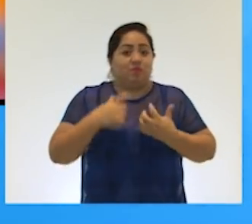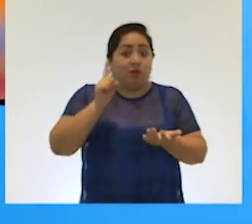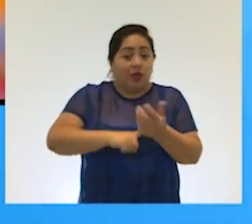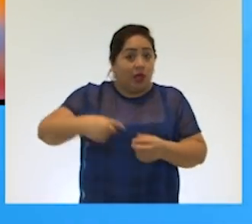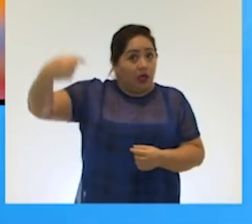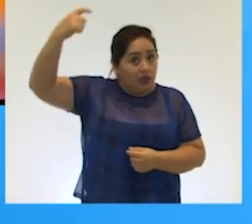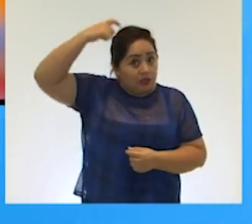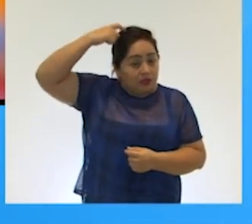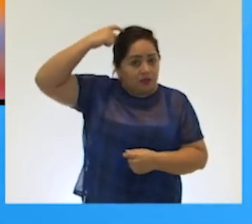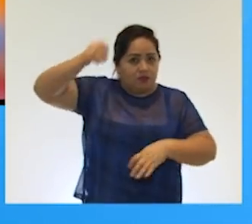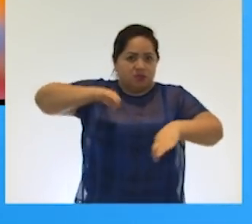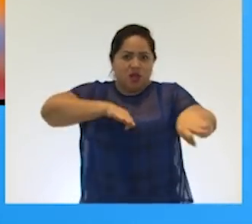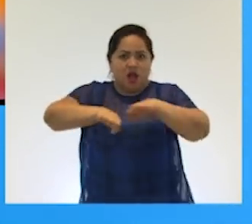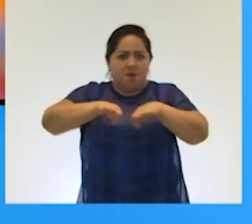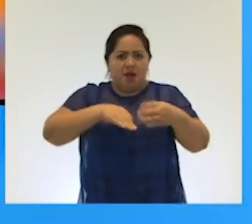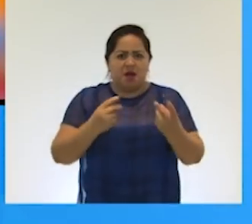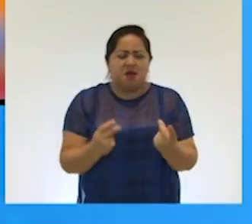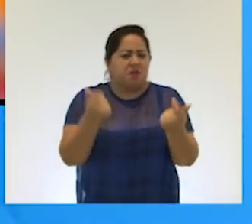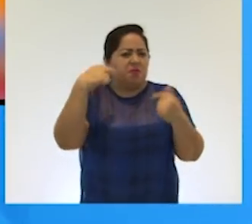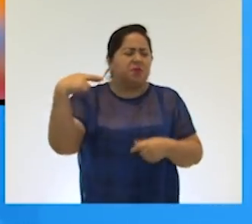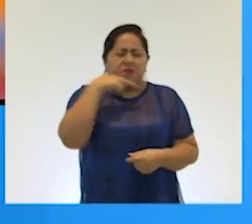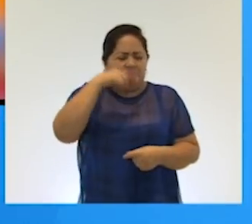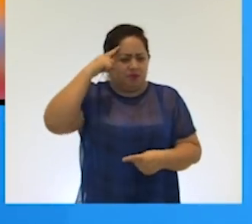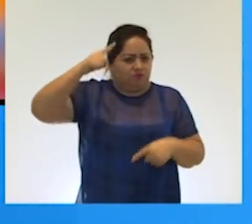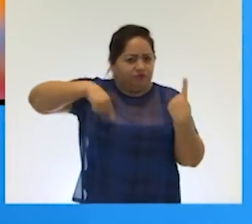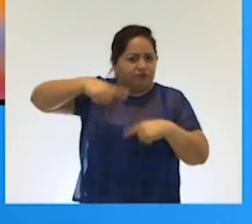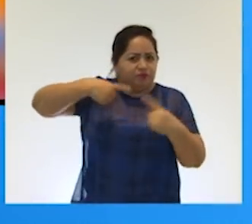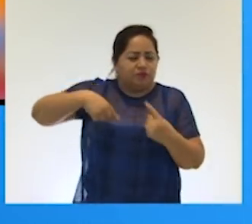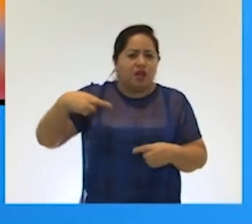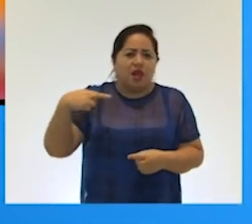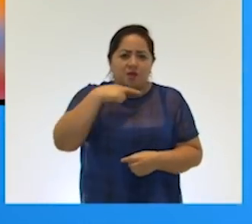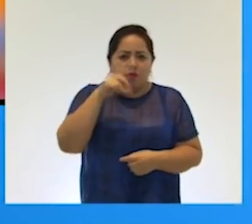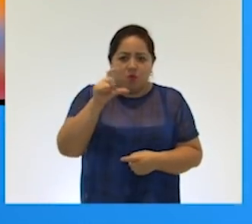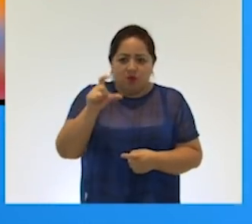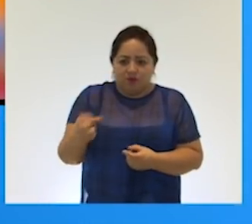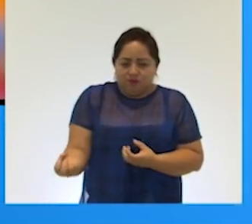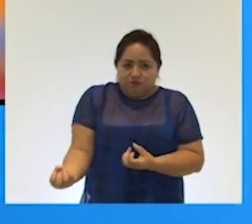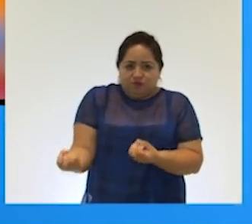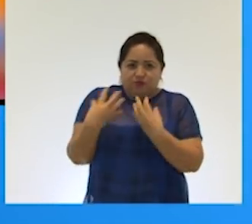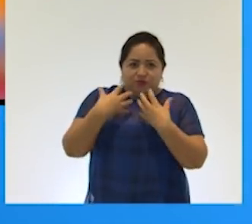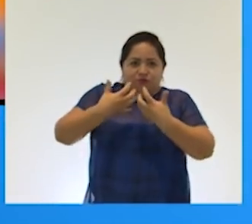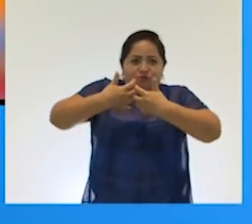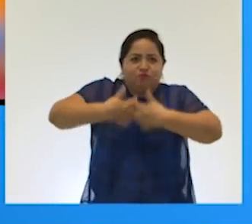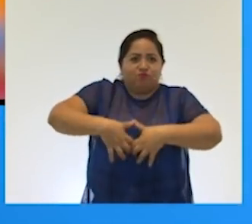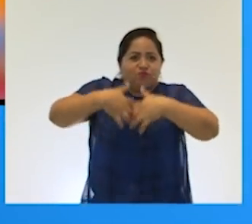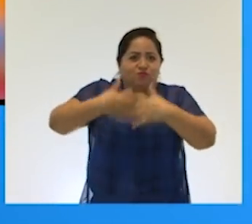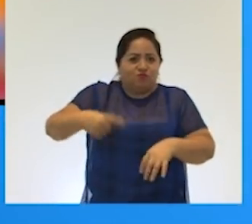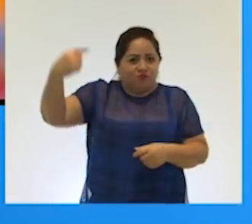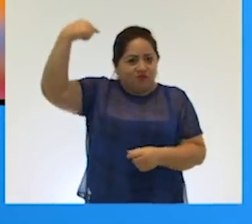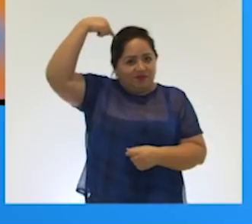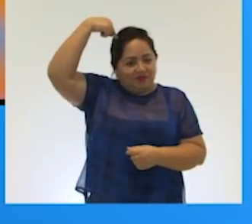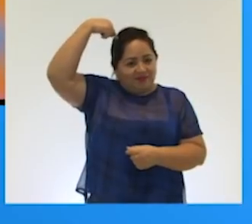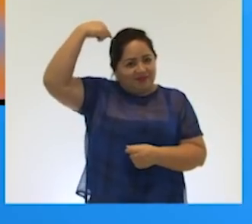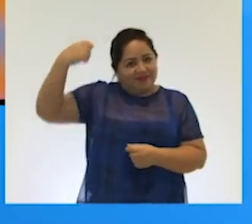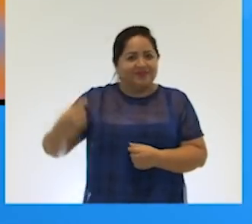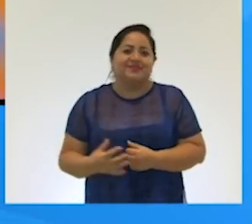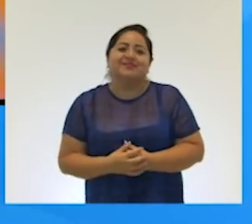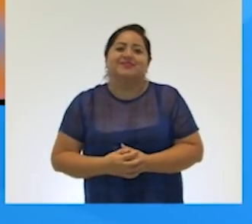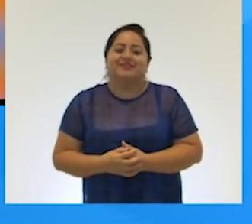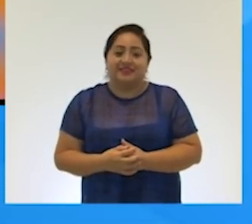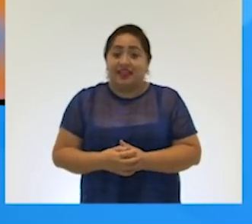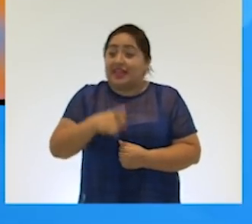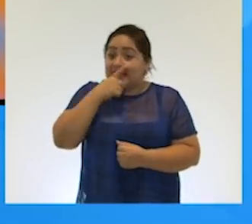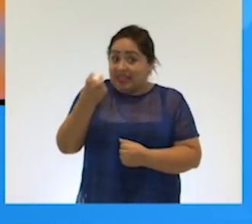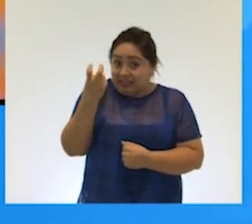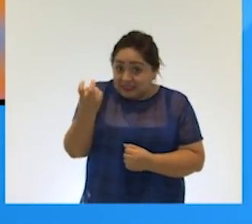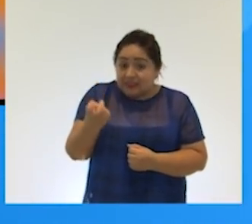cerebro trabaja con mayor velocidad para procesar todo lo que queremos decir o reclamar. Y